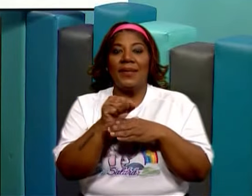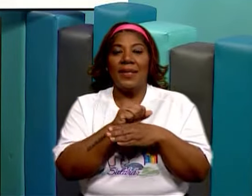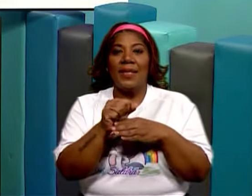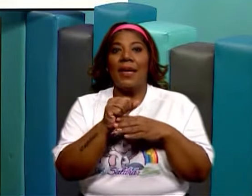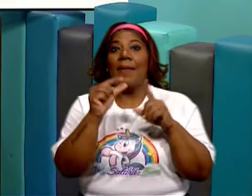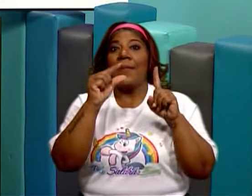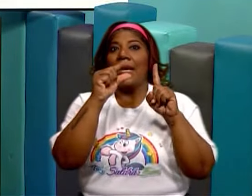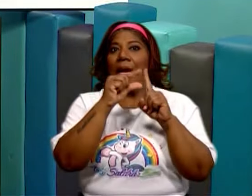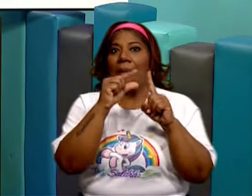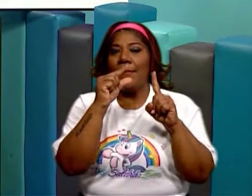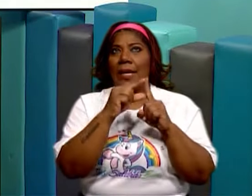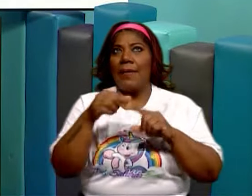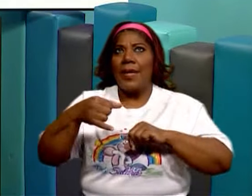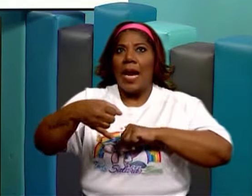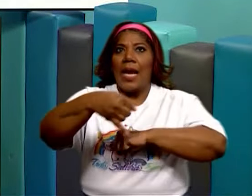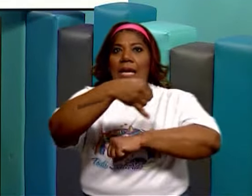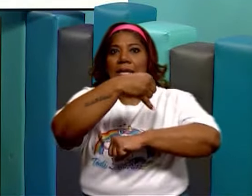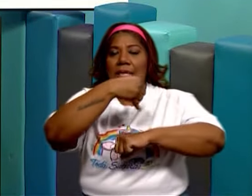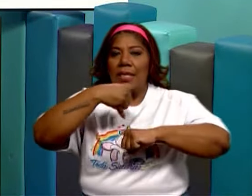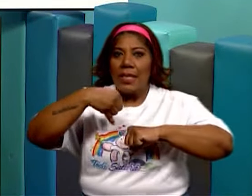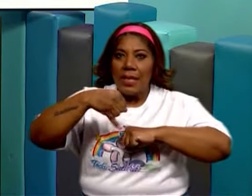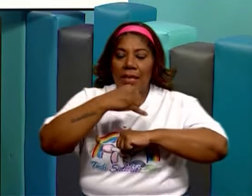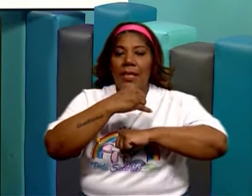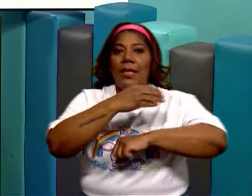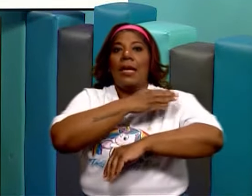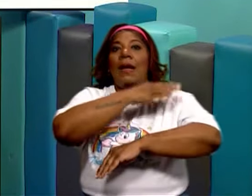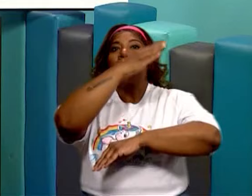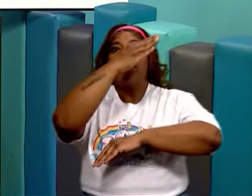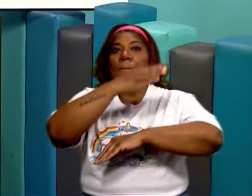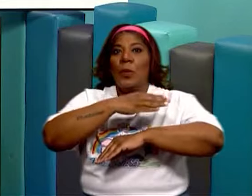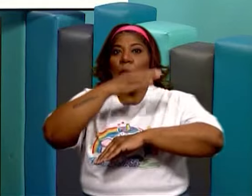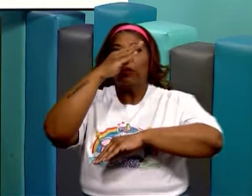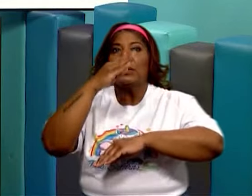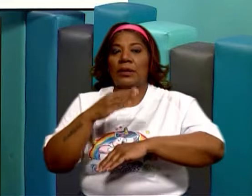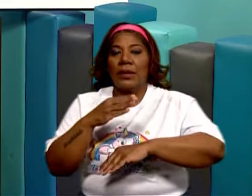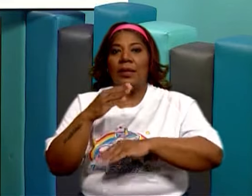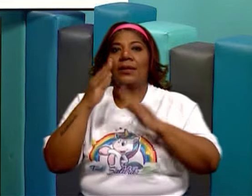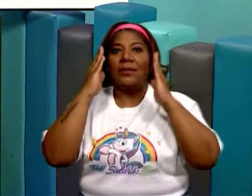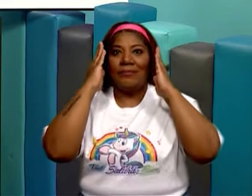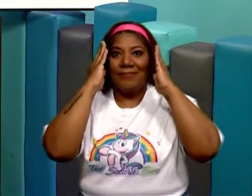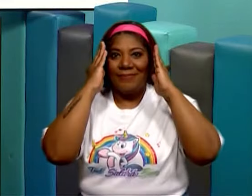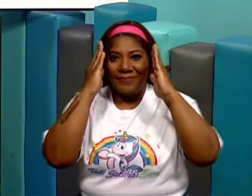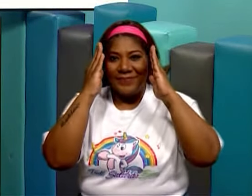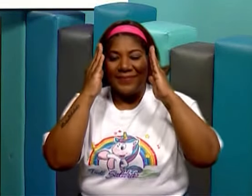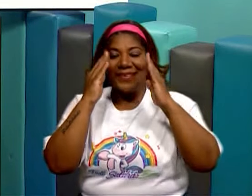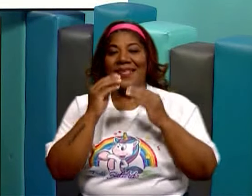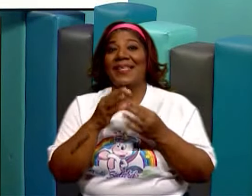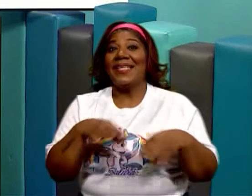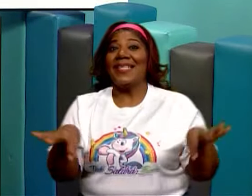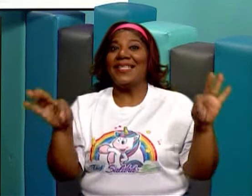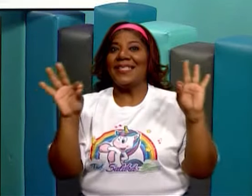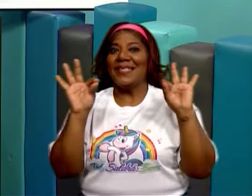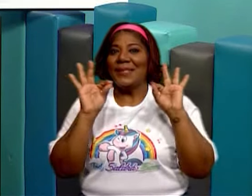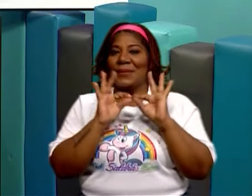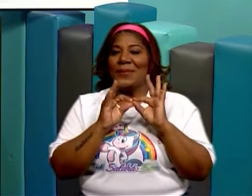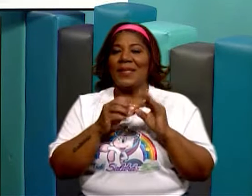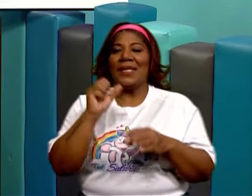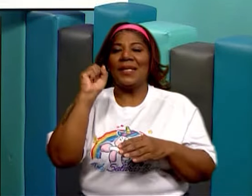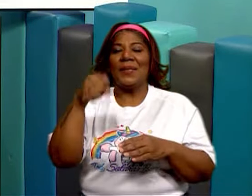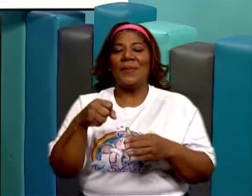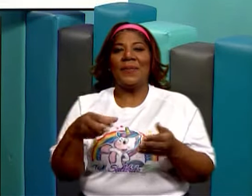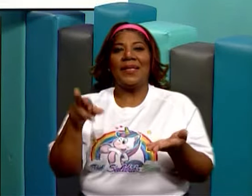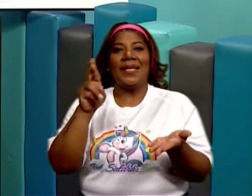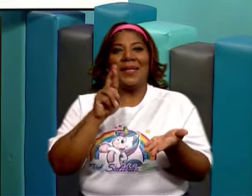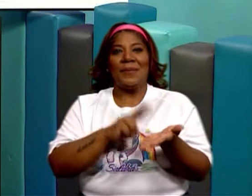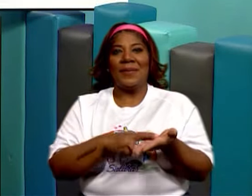reforzando y estimulando nuestra memoria y nuestra atención y concentración. Y es una actividad que puedes repetir